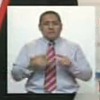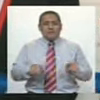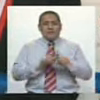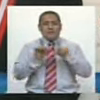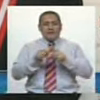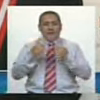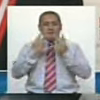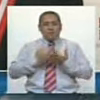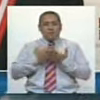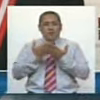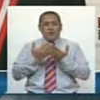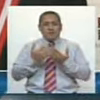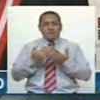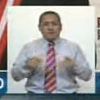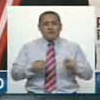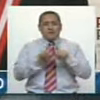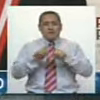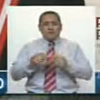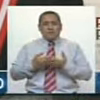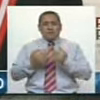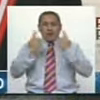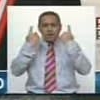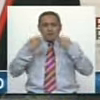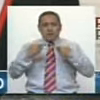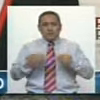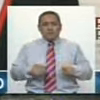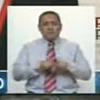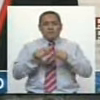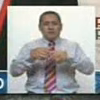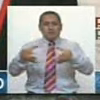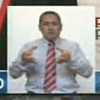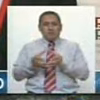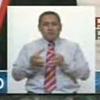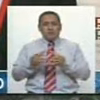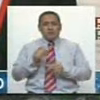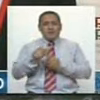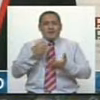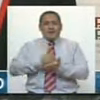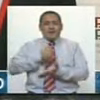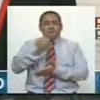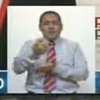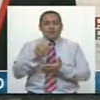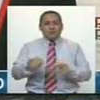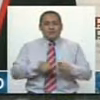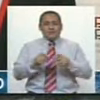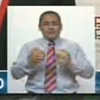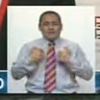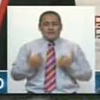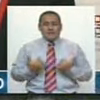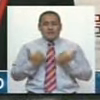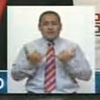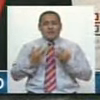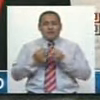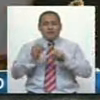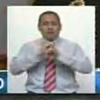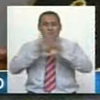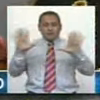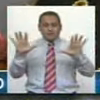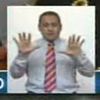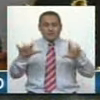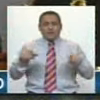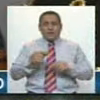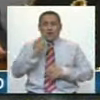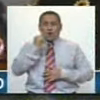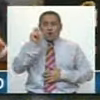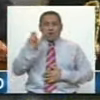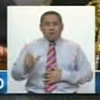en averiguar los aportes partidarios, la financiación que reciben para su difusión.